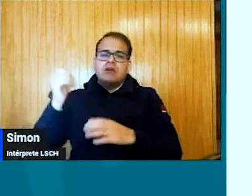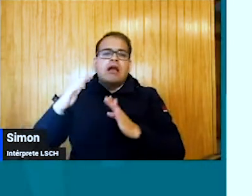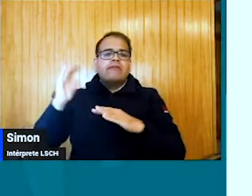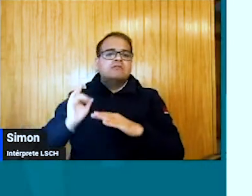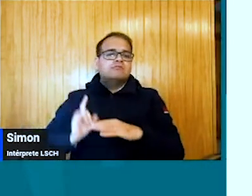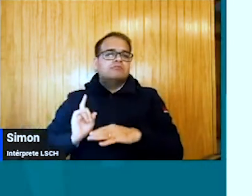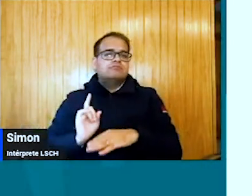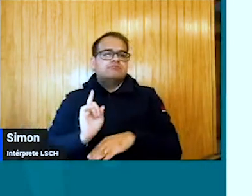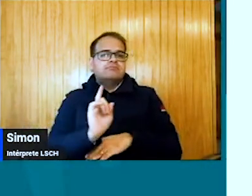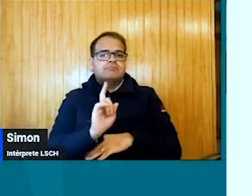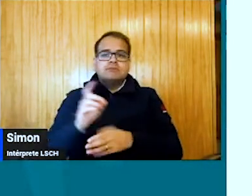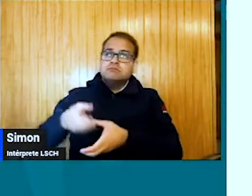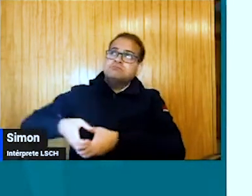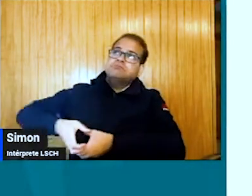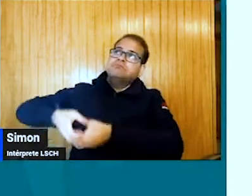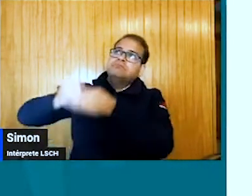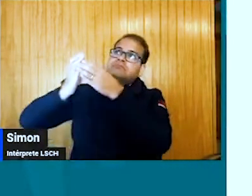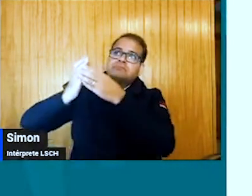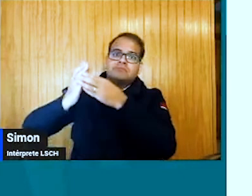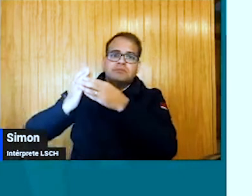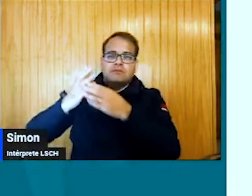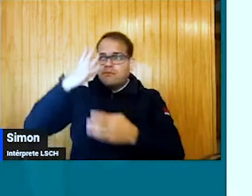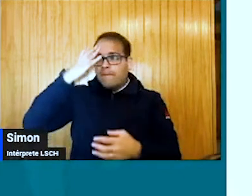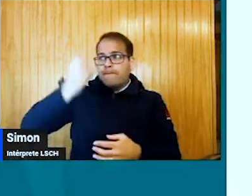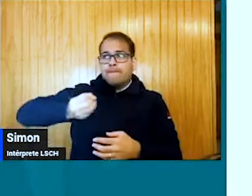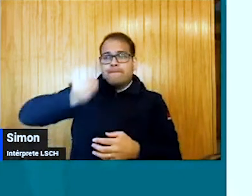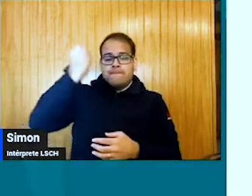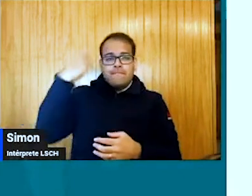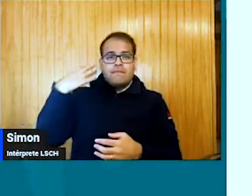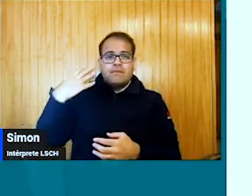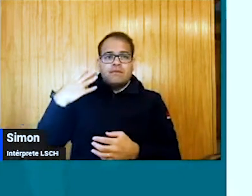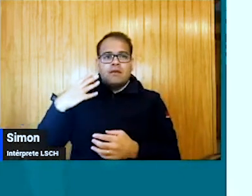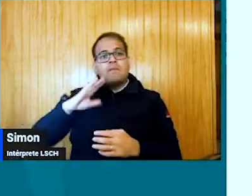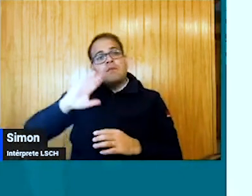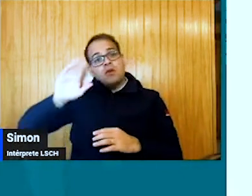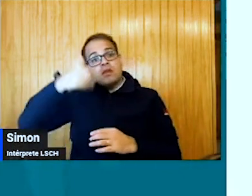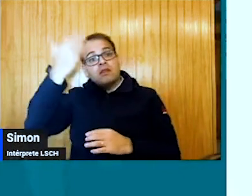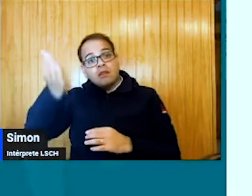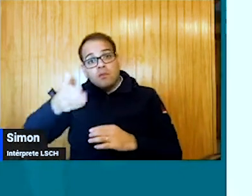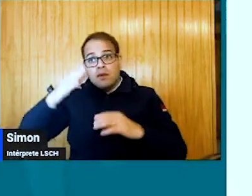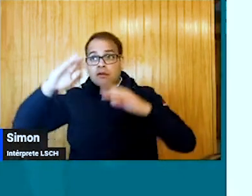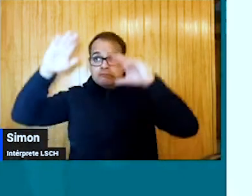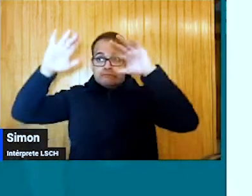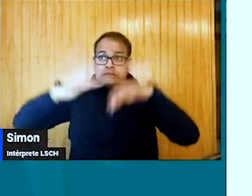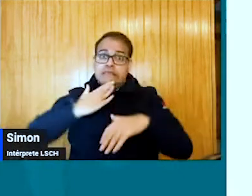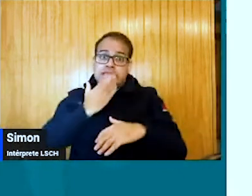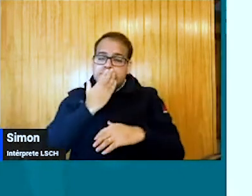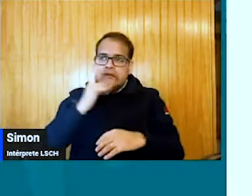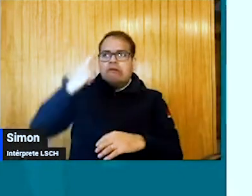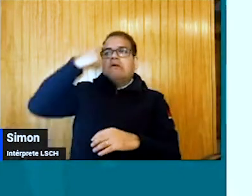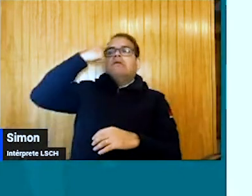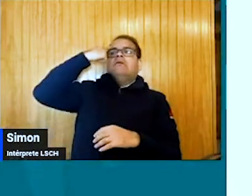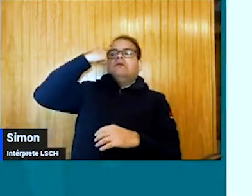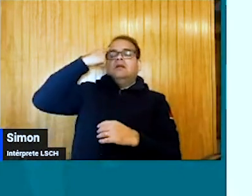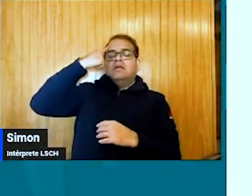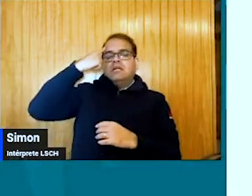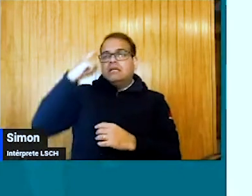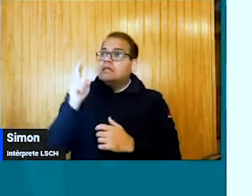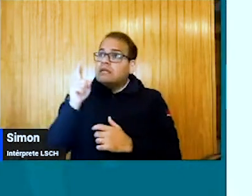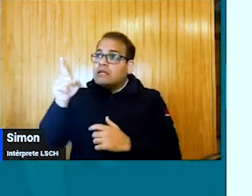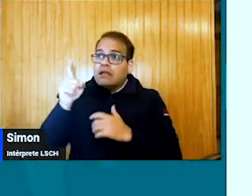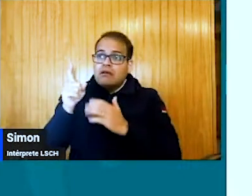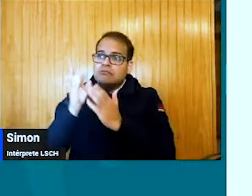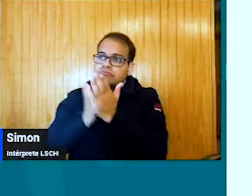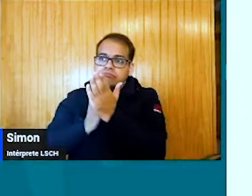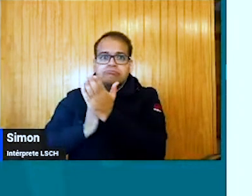máquinas de 10 metros y se les olvidan. Pero cuando viene la helada, se acuerdan y creen que la van a echar a